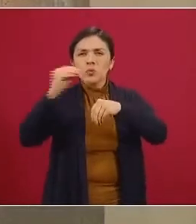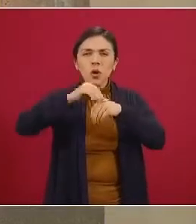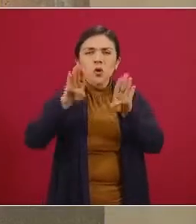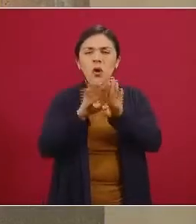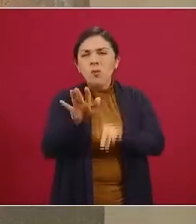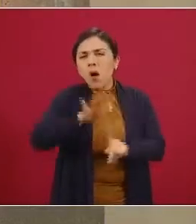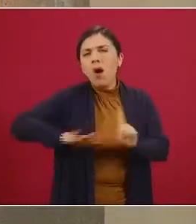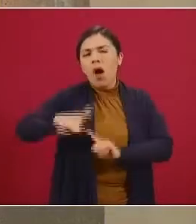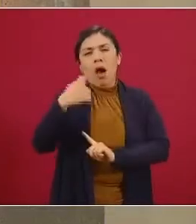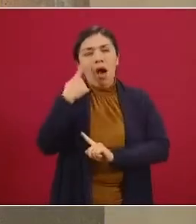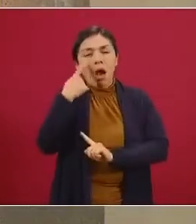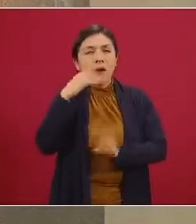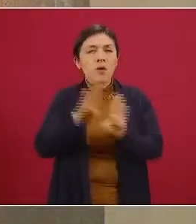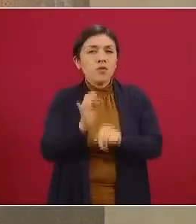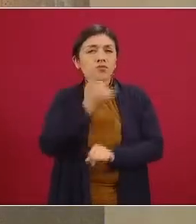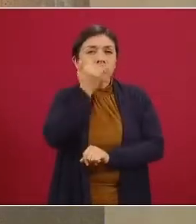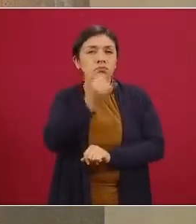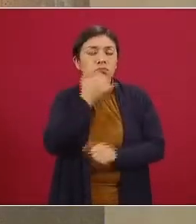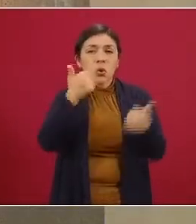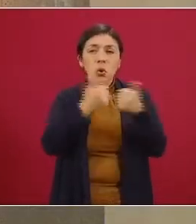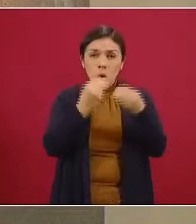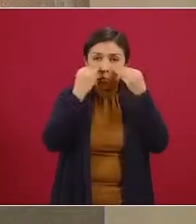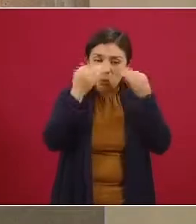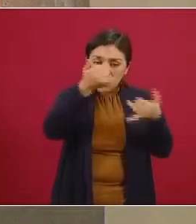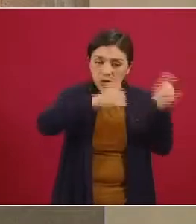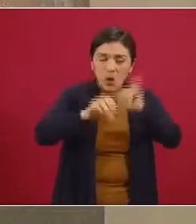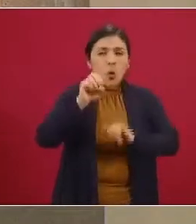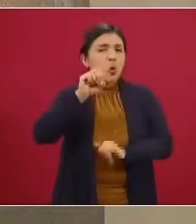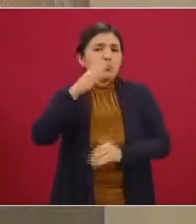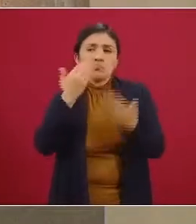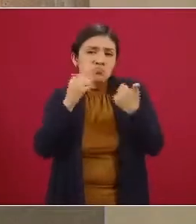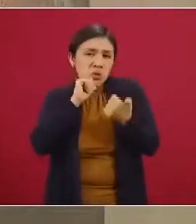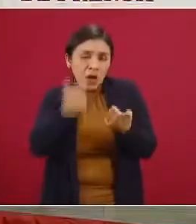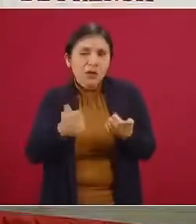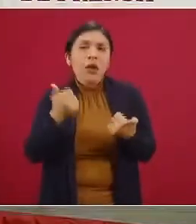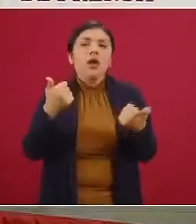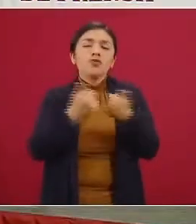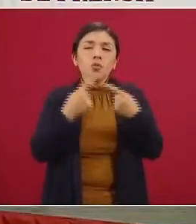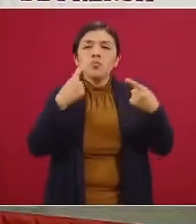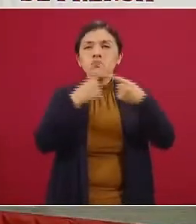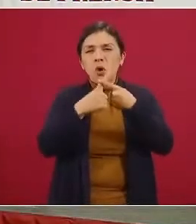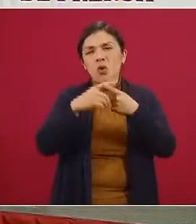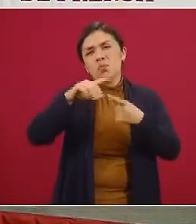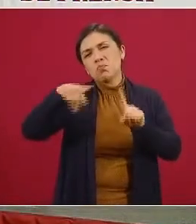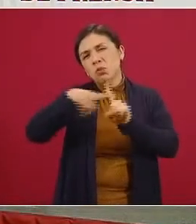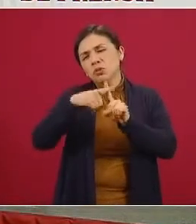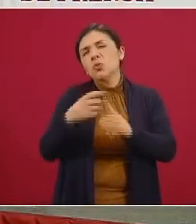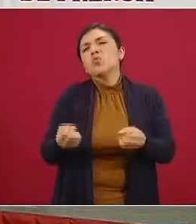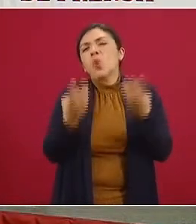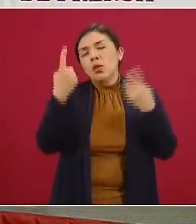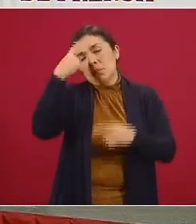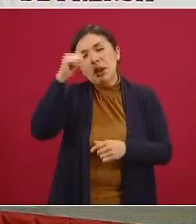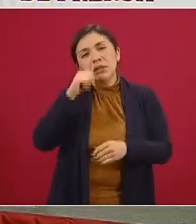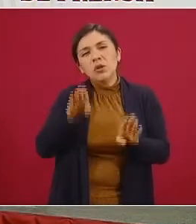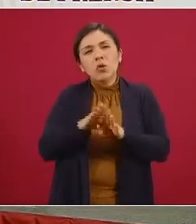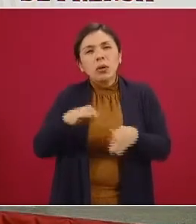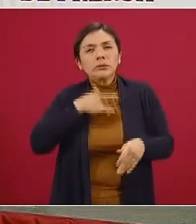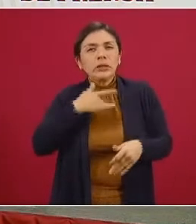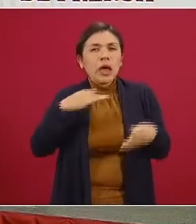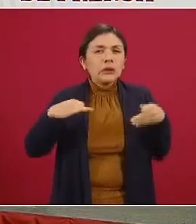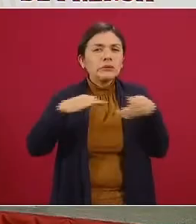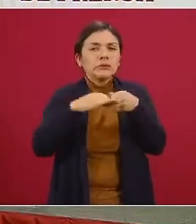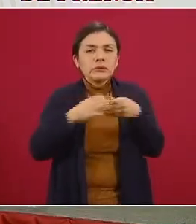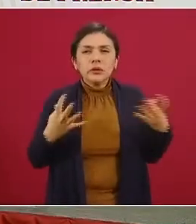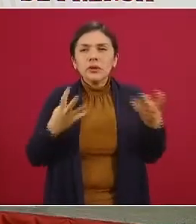casos sospechosos con o sin muestra por la multiplicación del porcentaje de positividad para siempre acercarnos lo